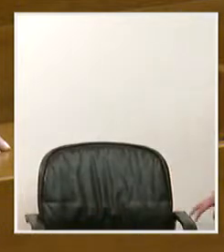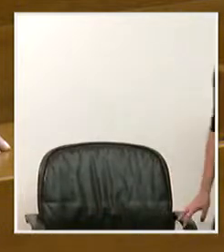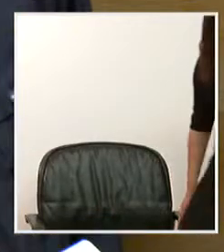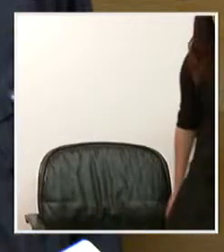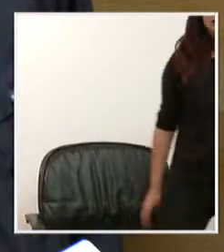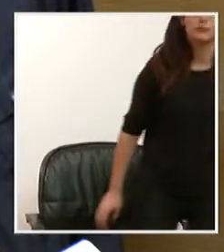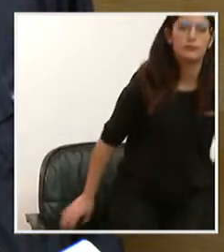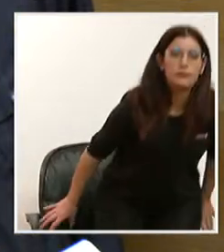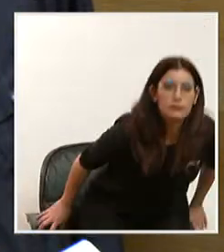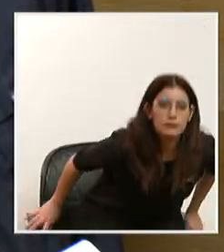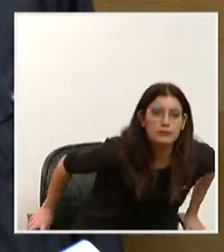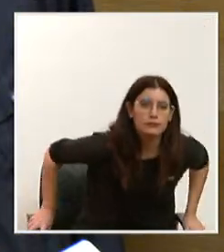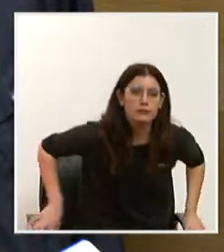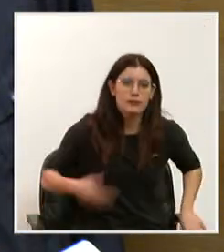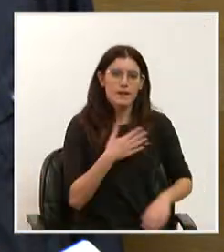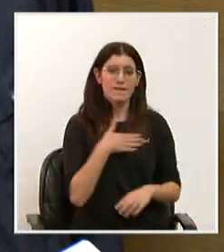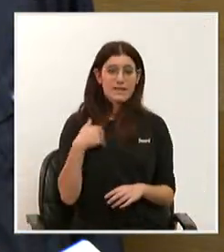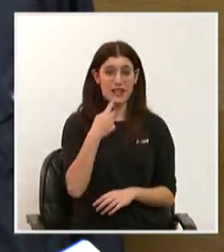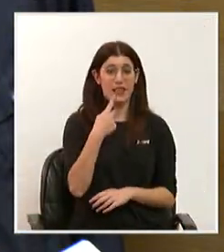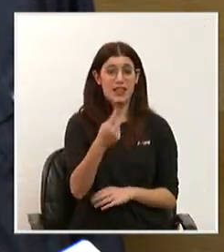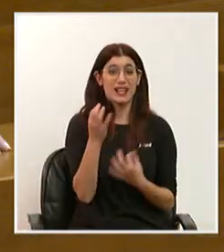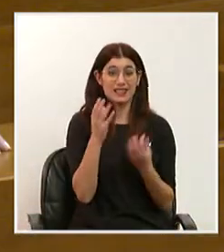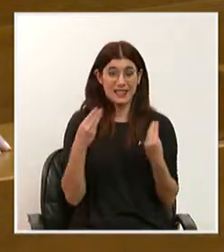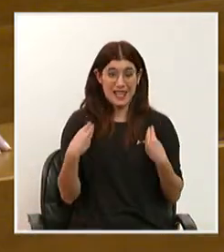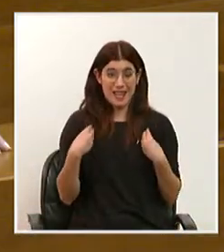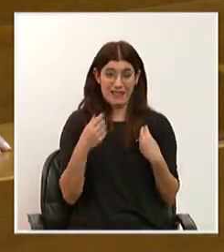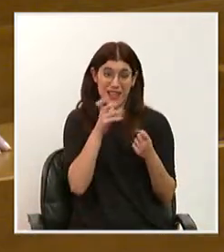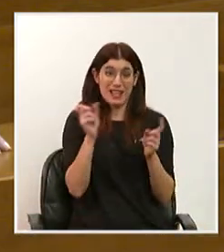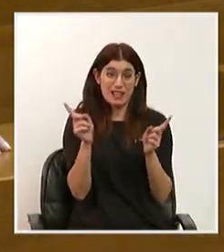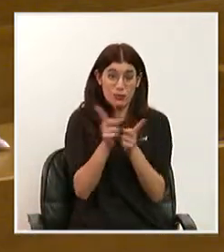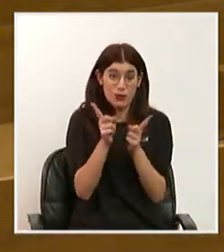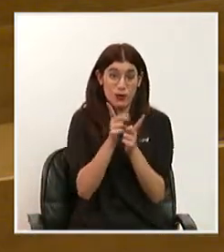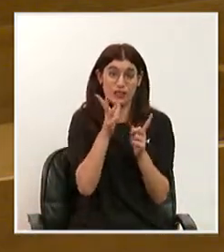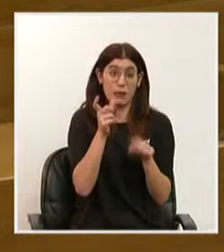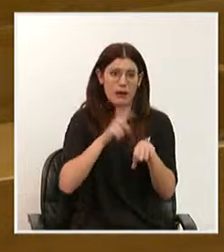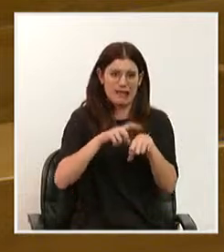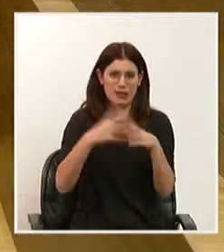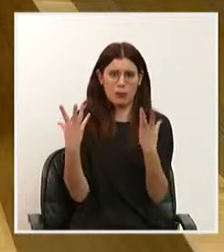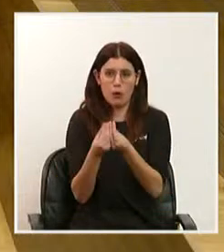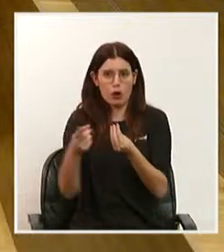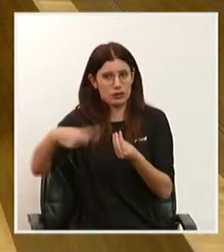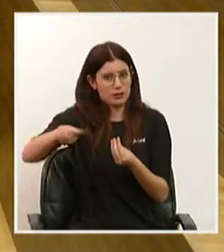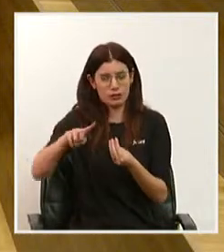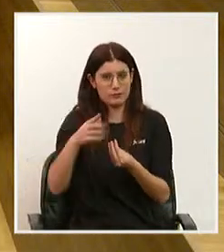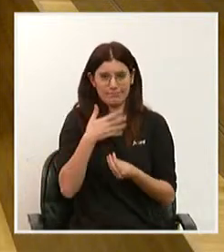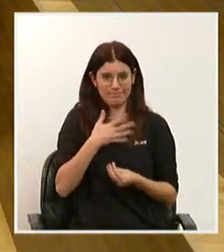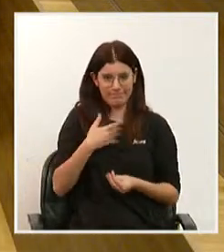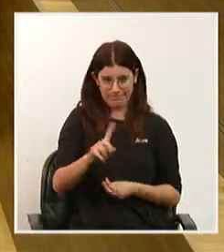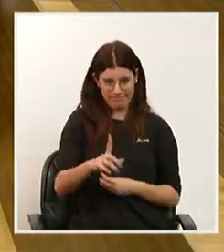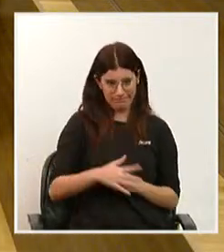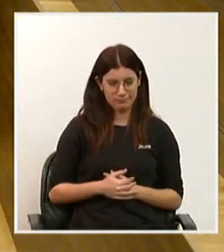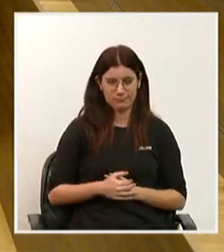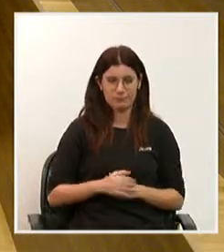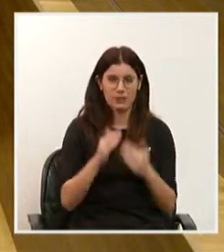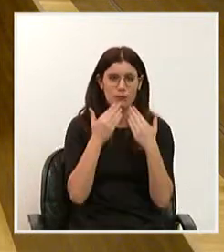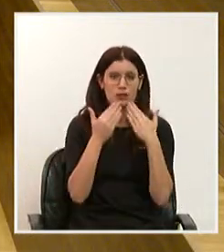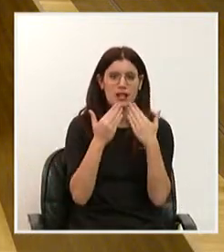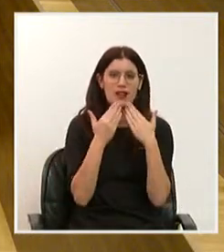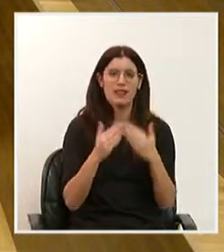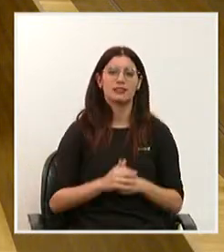que la vida es muy corta para gastar el tiempo con algunos de ustedes Muchísimas gracias muchas gracias